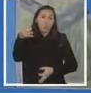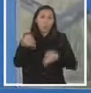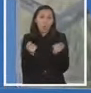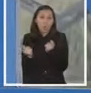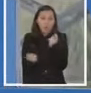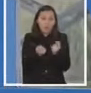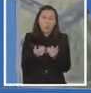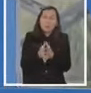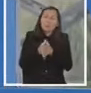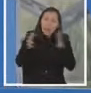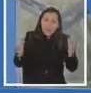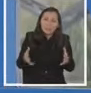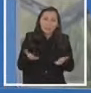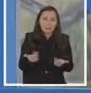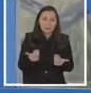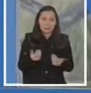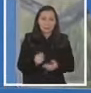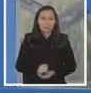económica.